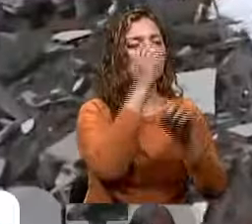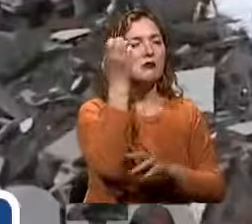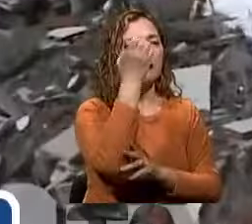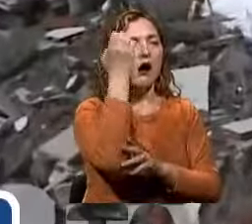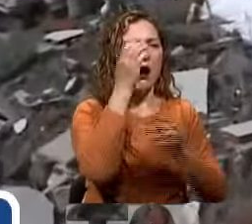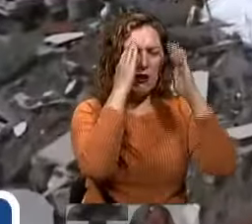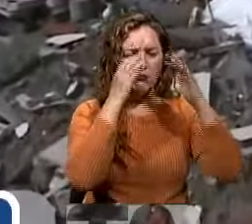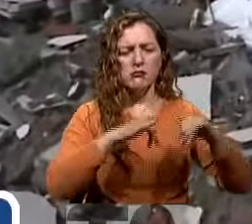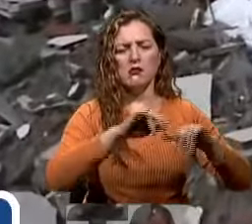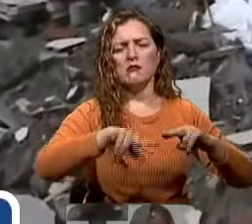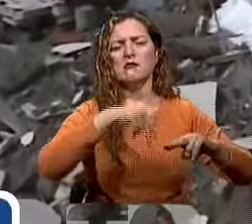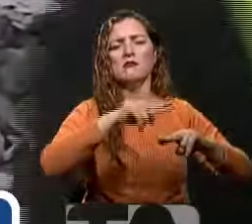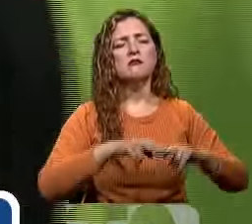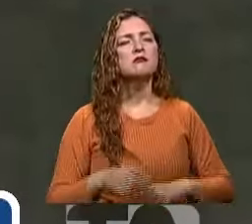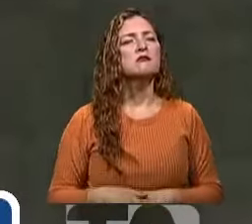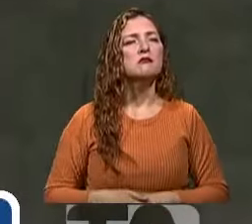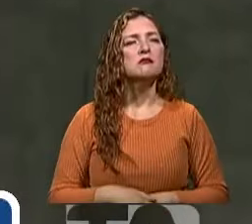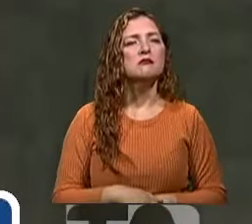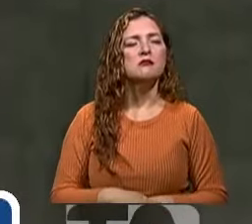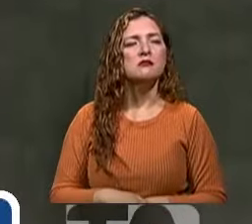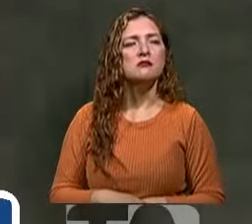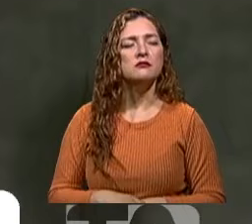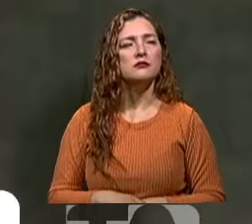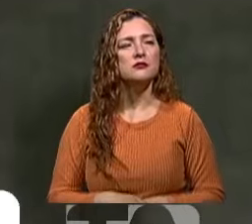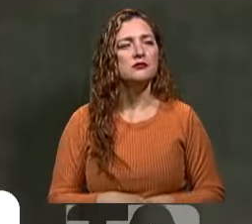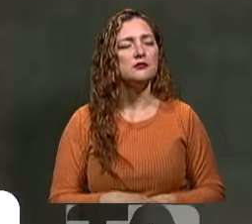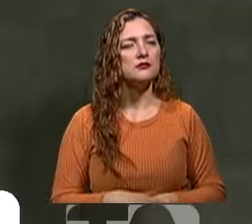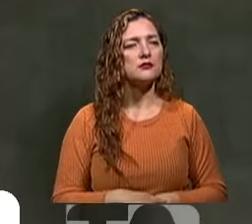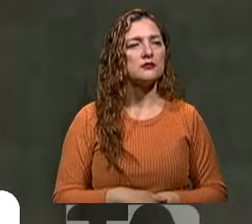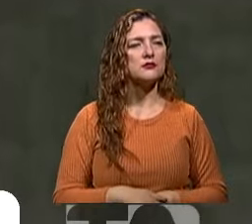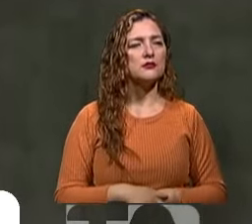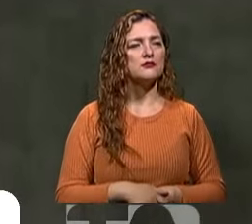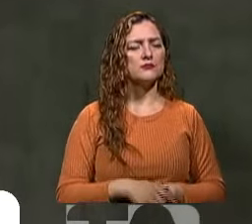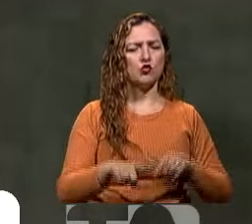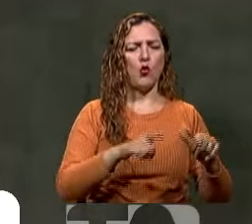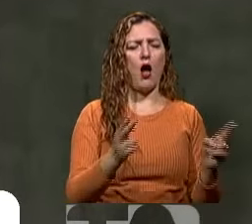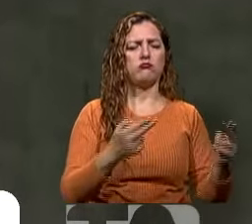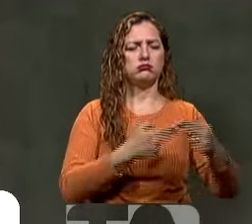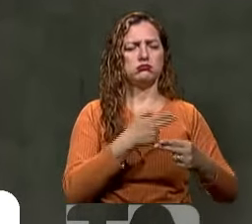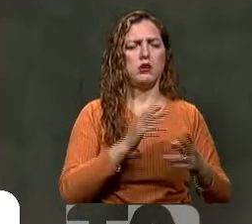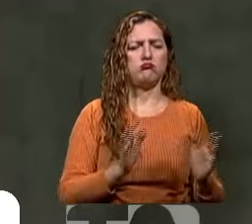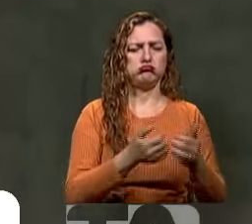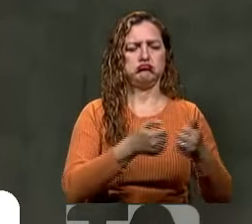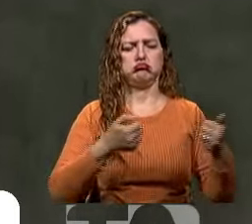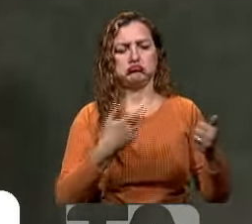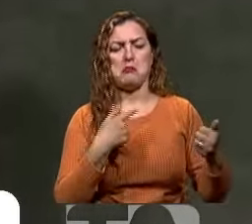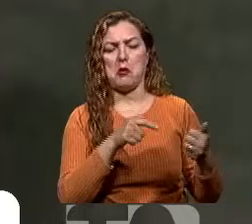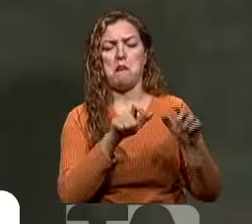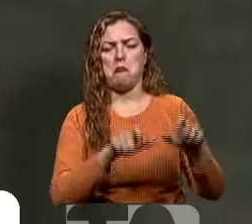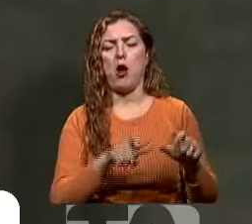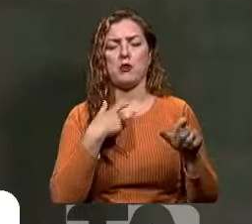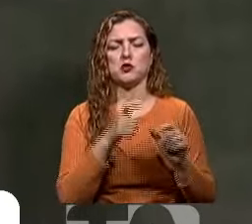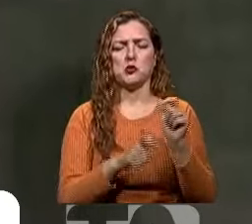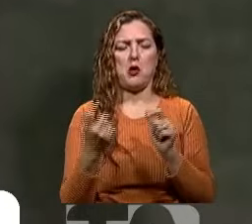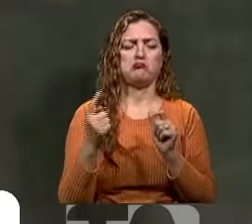siga atendiendo a los pacientes durante este periodo. Rápidamente se han habilitado los espacios existentes, operativos,